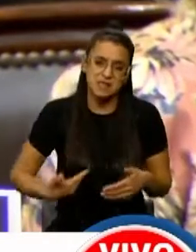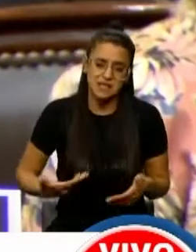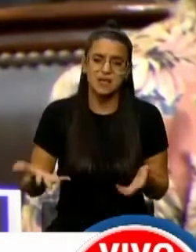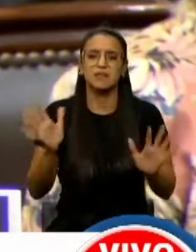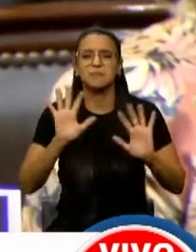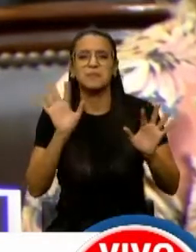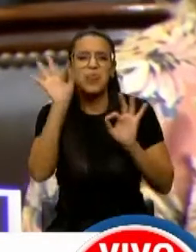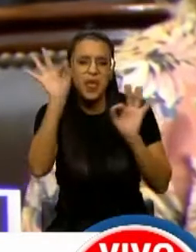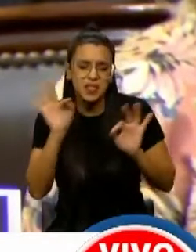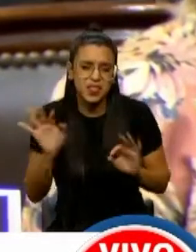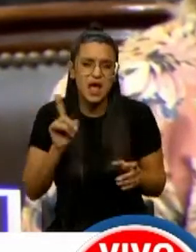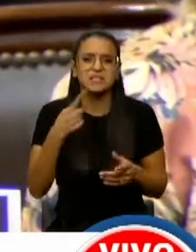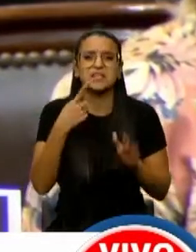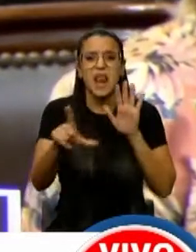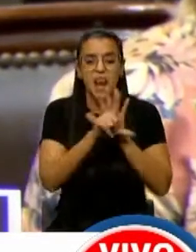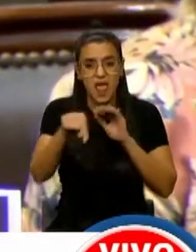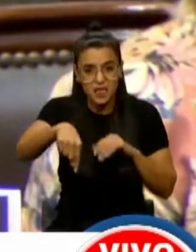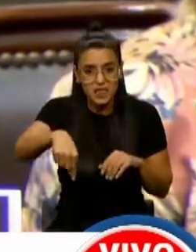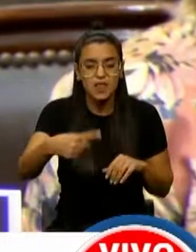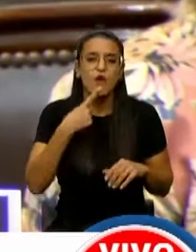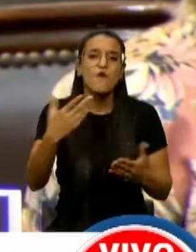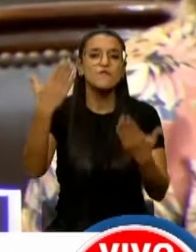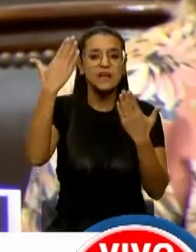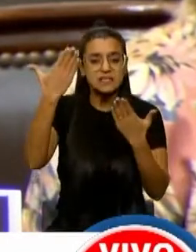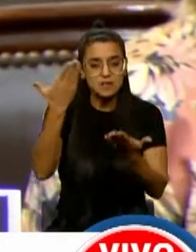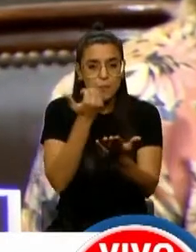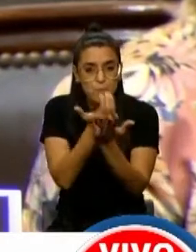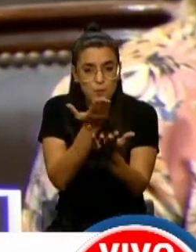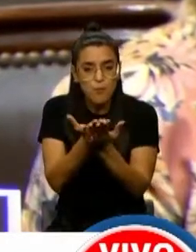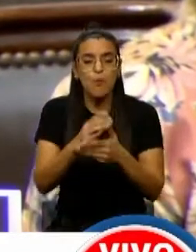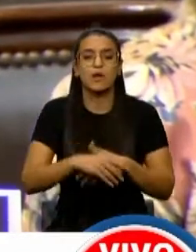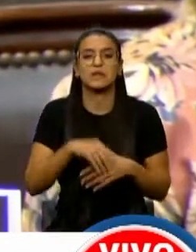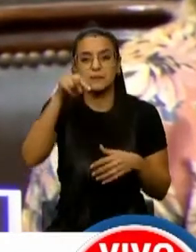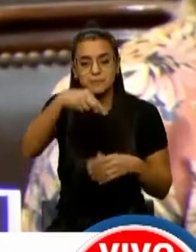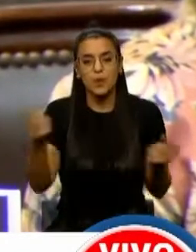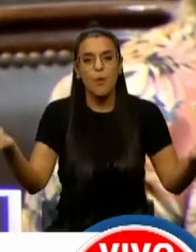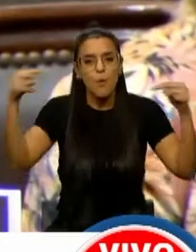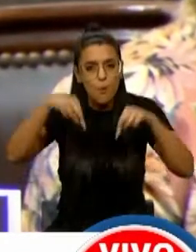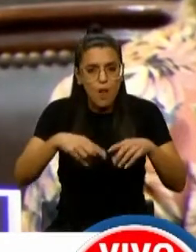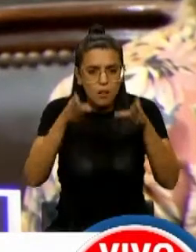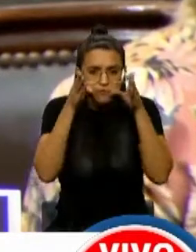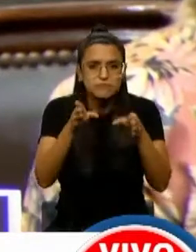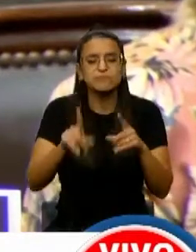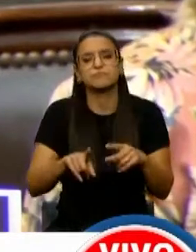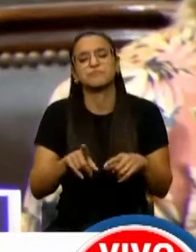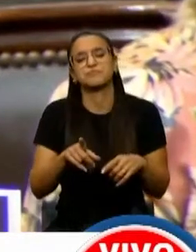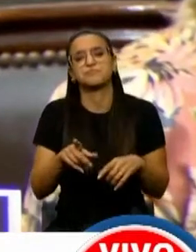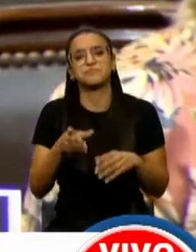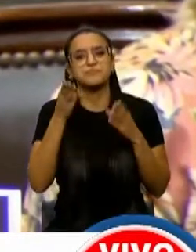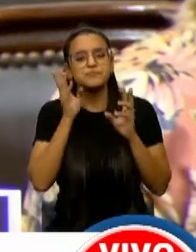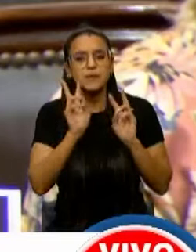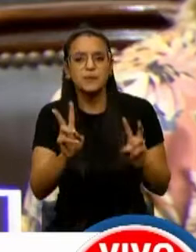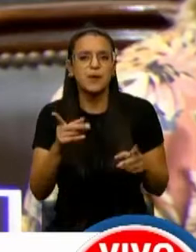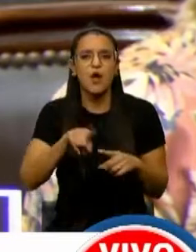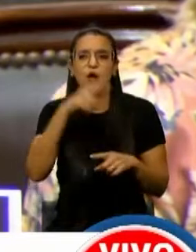sin entrar en los detalles de esta ley que lo felicito por la iniciativa, vuelve a atender otro de los parámetros